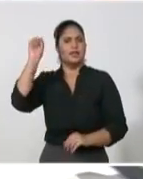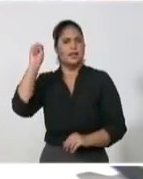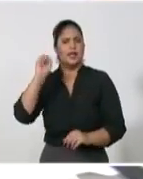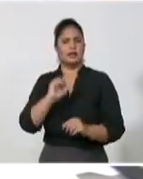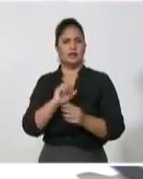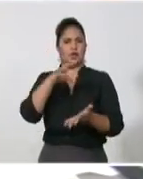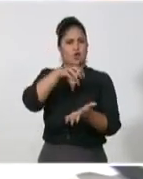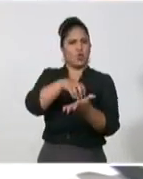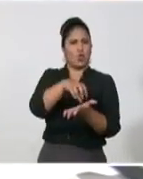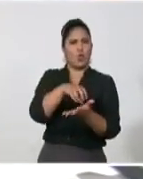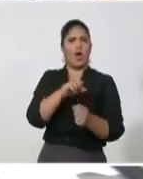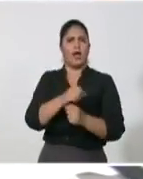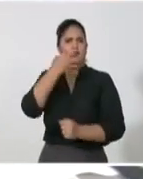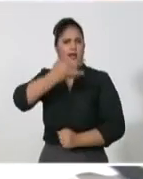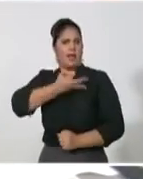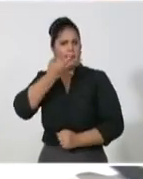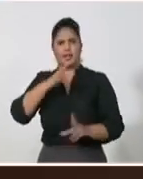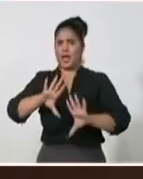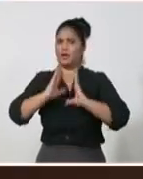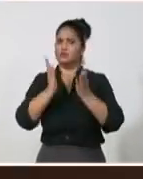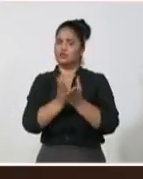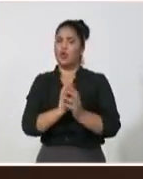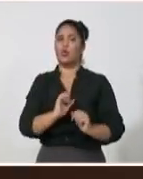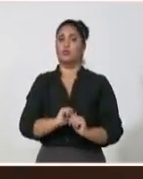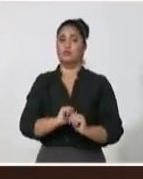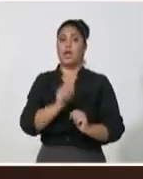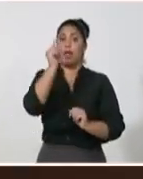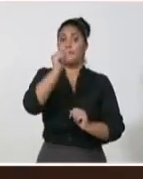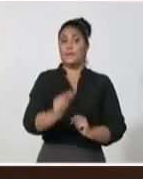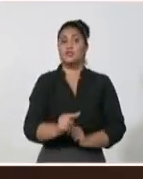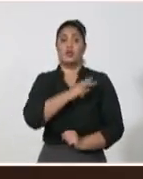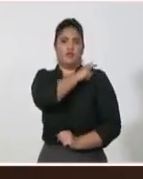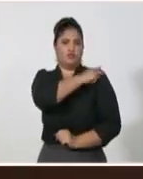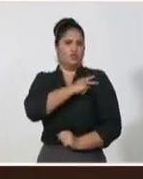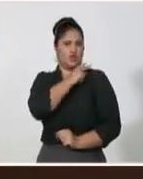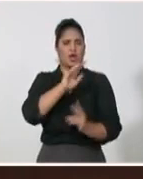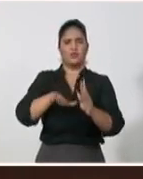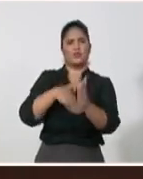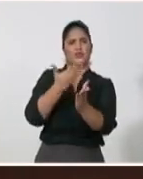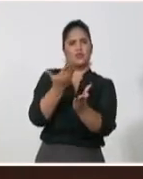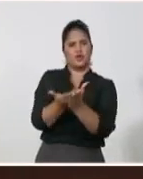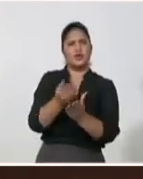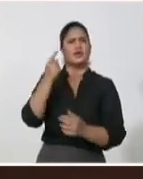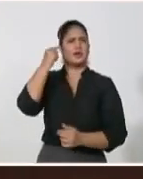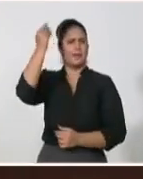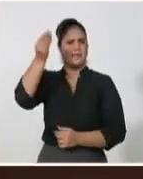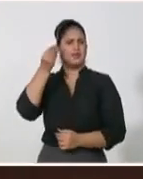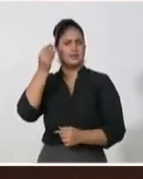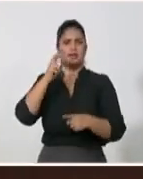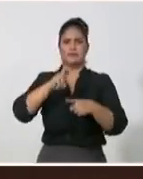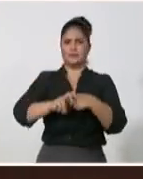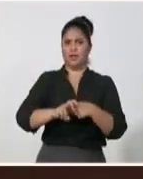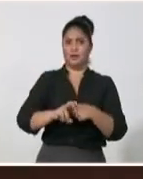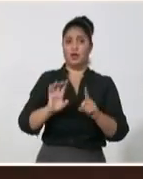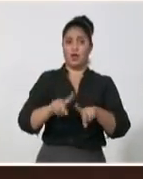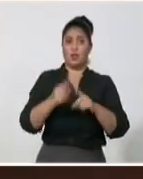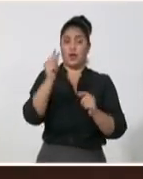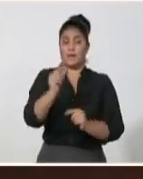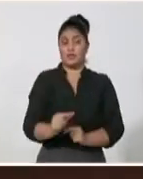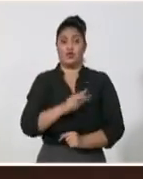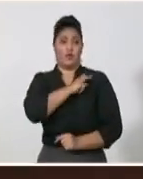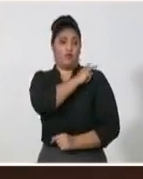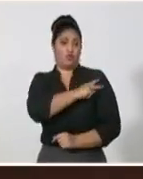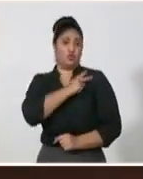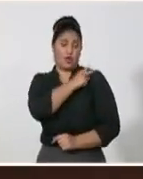superiores a ellos les propongan cosas. Pero nosotros lo que sí tenemos que desechar o confundir es el cuadro es la persona que está esperando que uno,